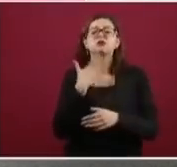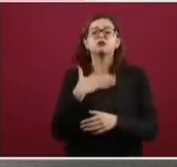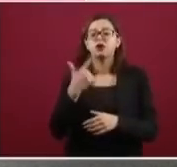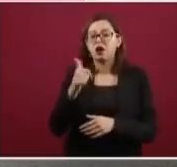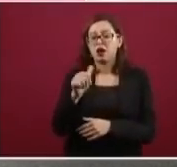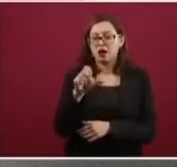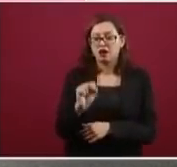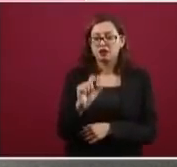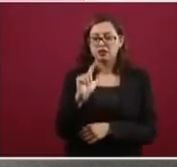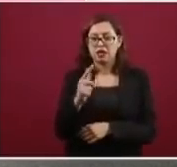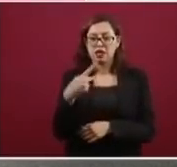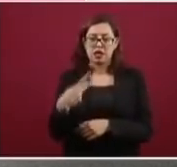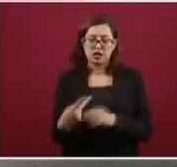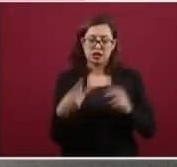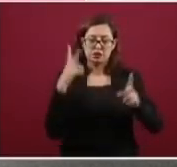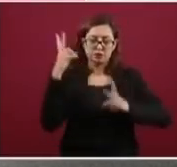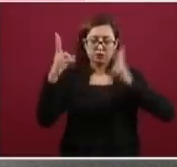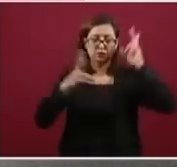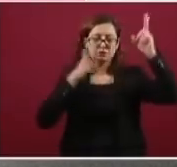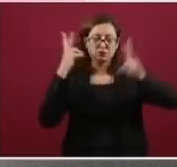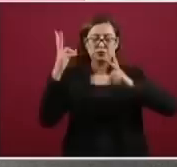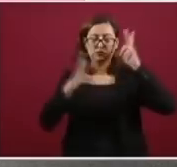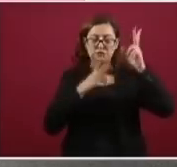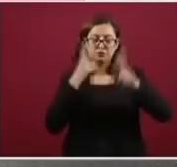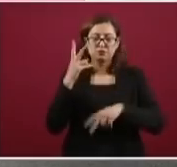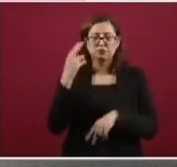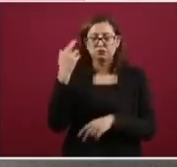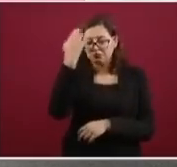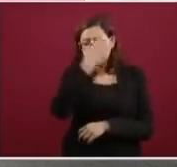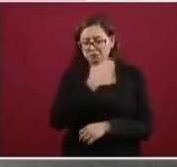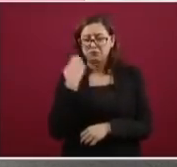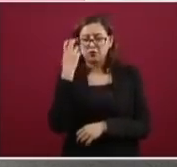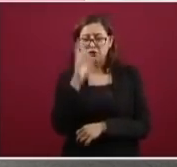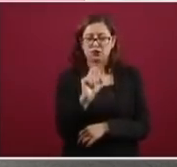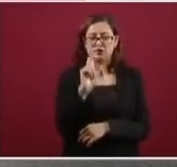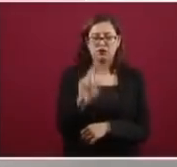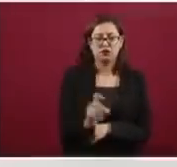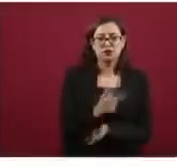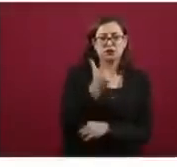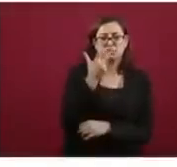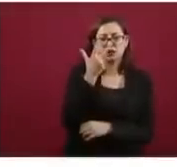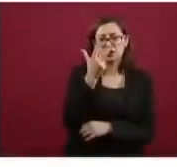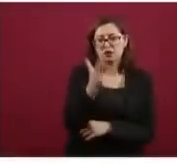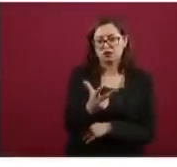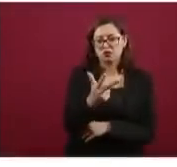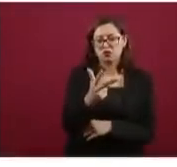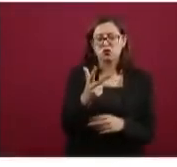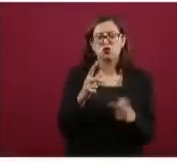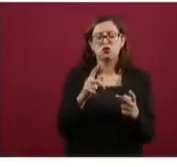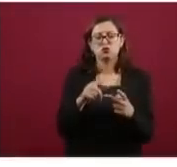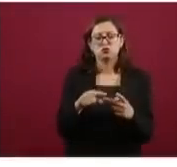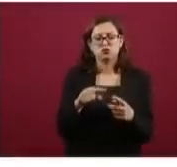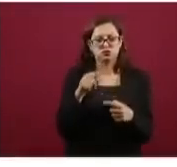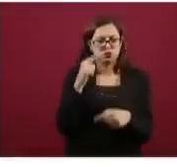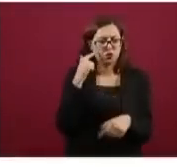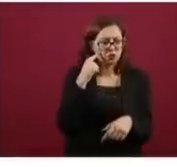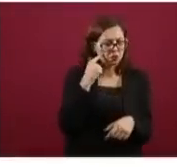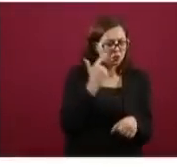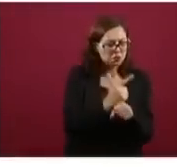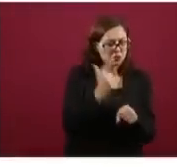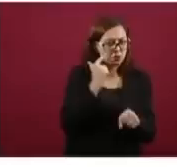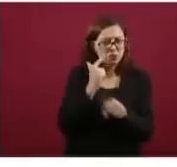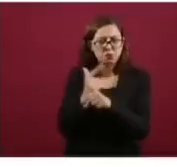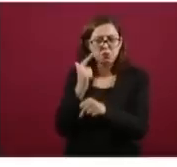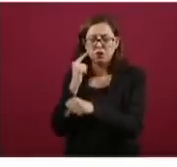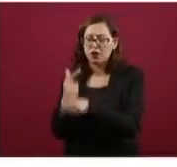gas lp verificamos 3038 proveedores de 14 salieron con infracciones